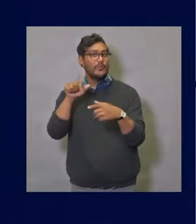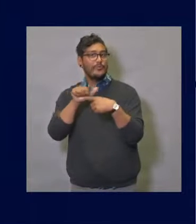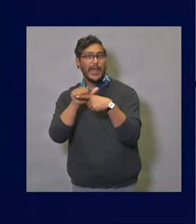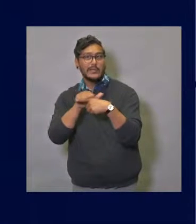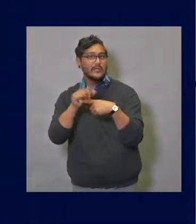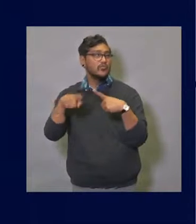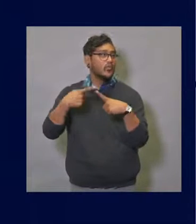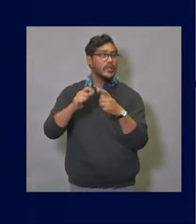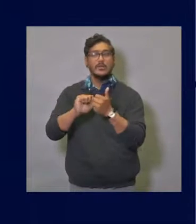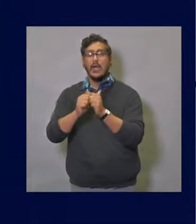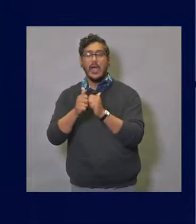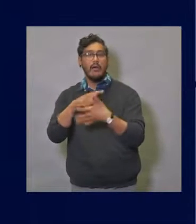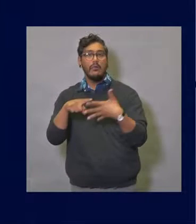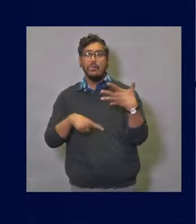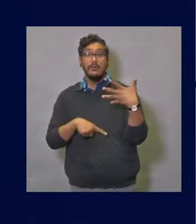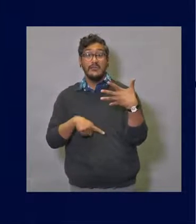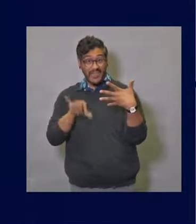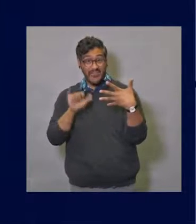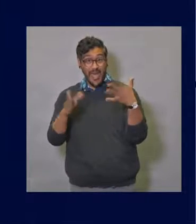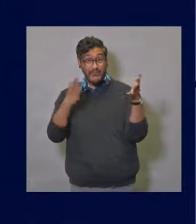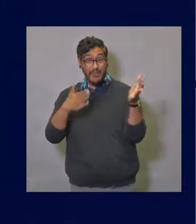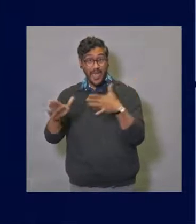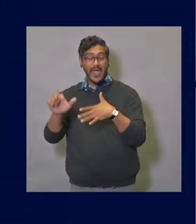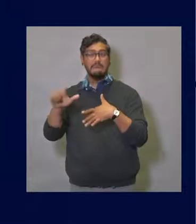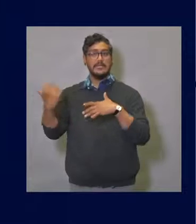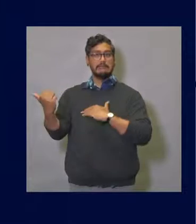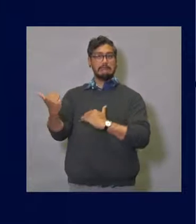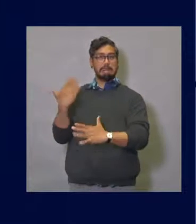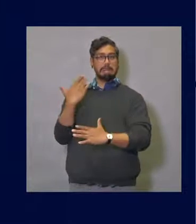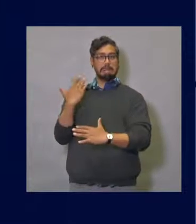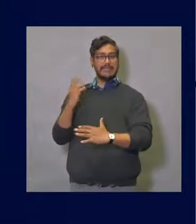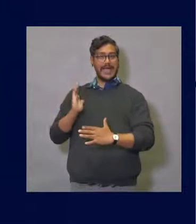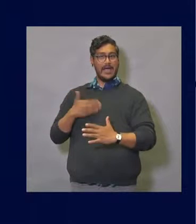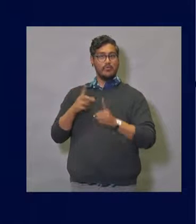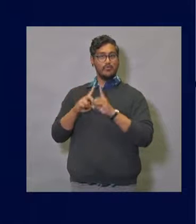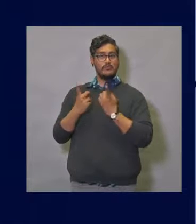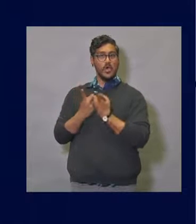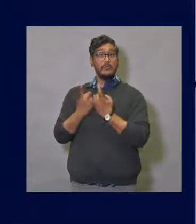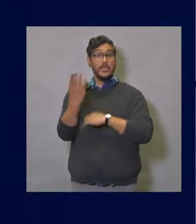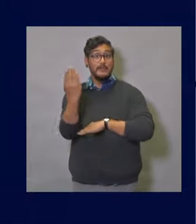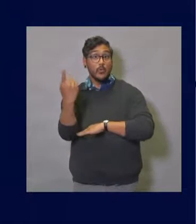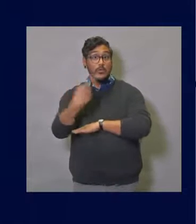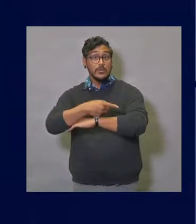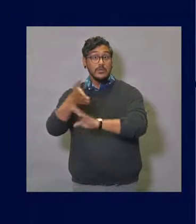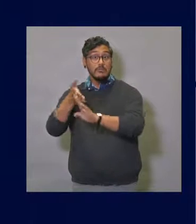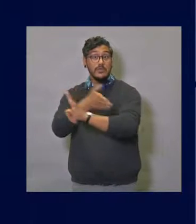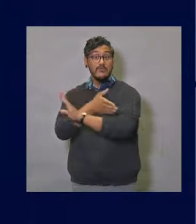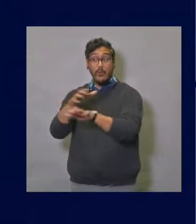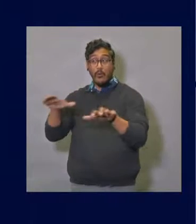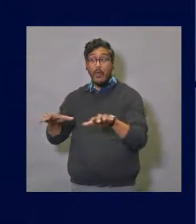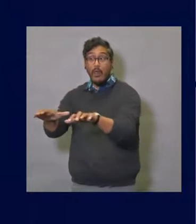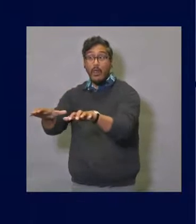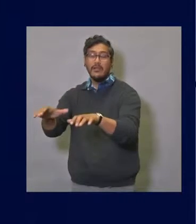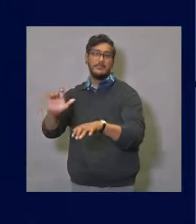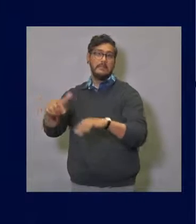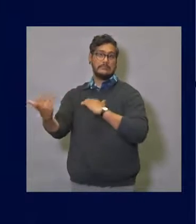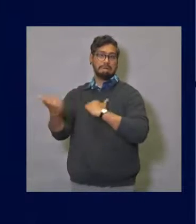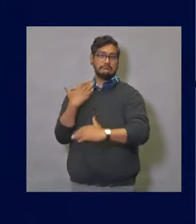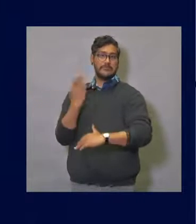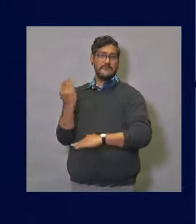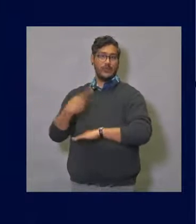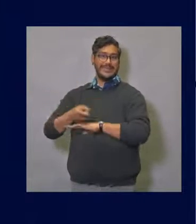ser sometidos al Departamento de Salud Pública 14 días antes de que se vaya a realizar la actividad en espacios